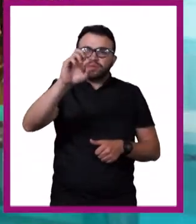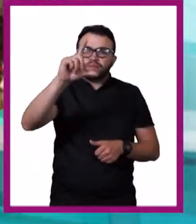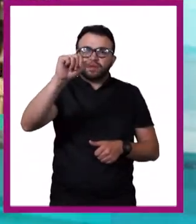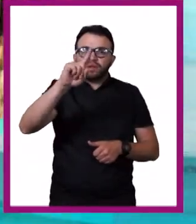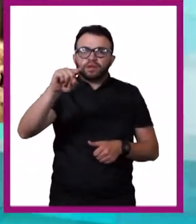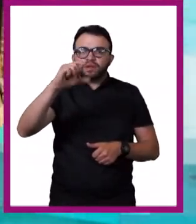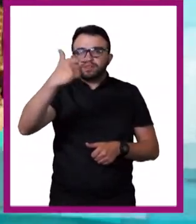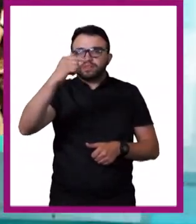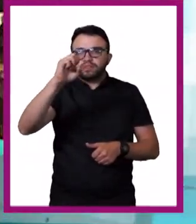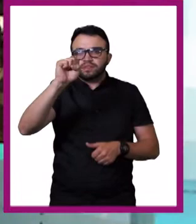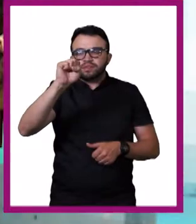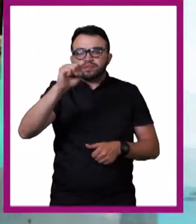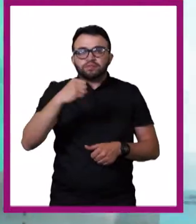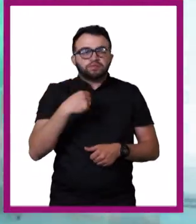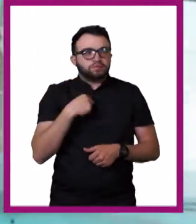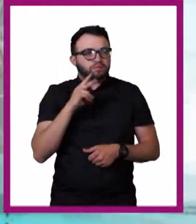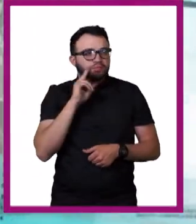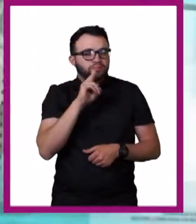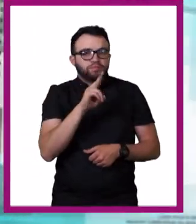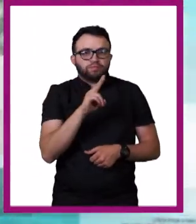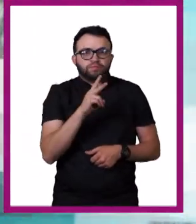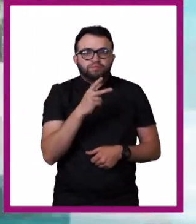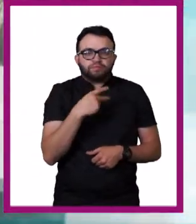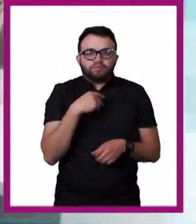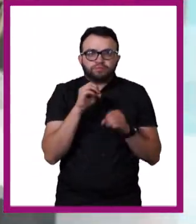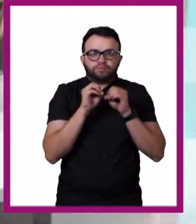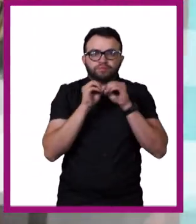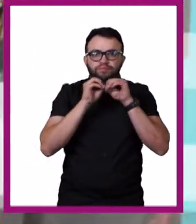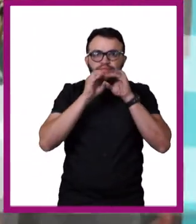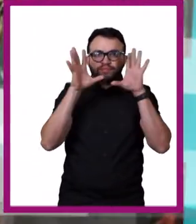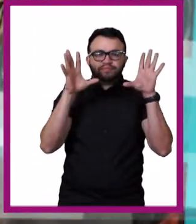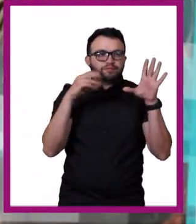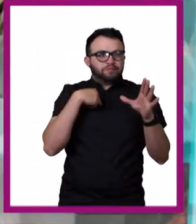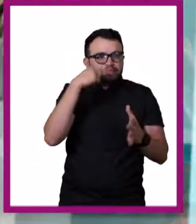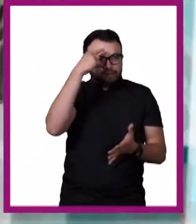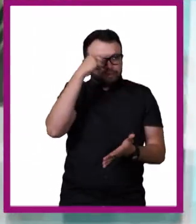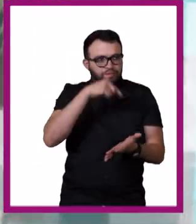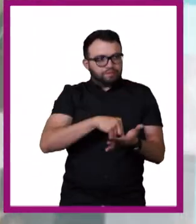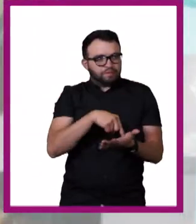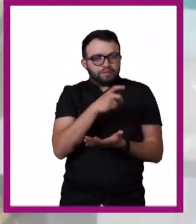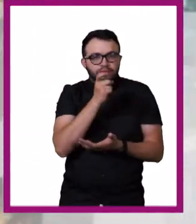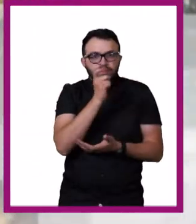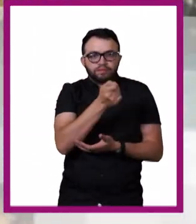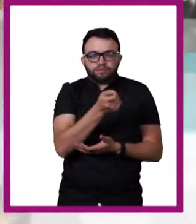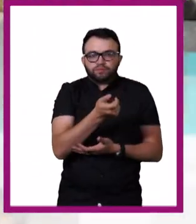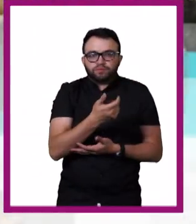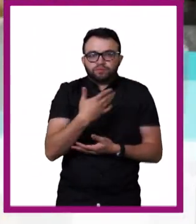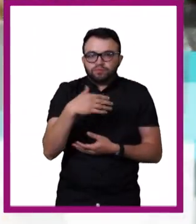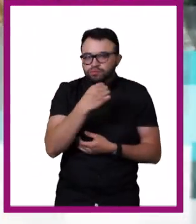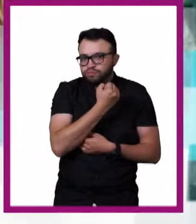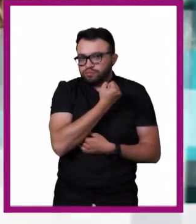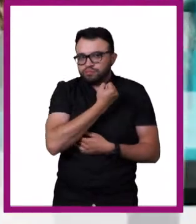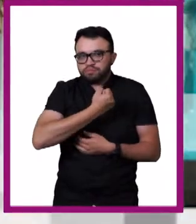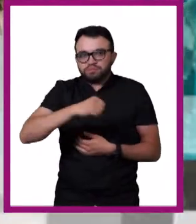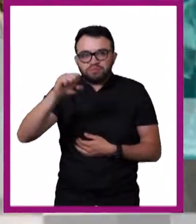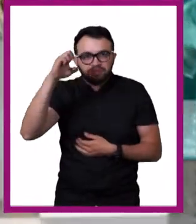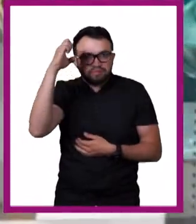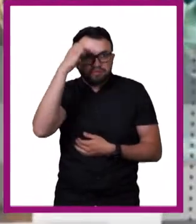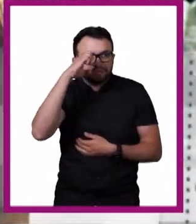lo descubrí no podía creer lo que estaba viendo. Realmente es un prodigio de artista y